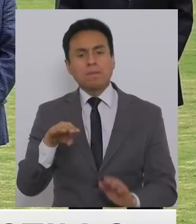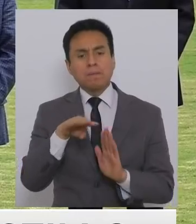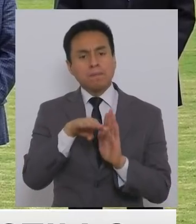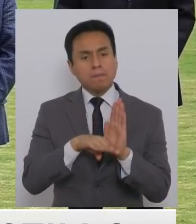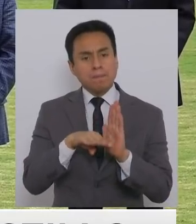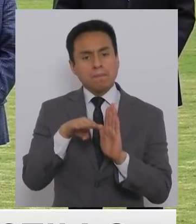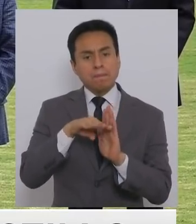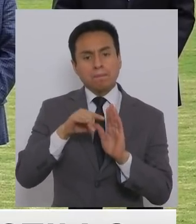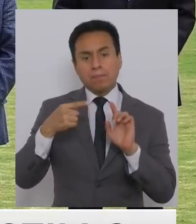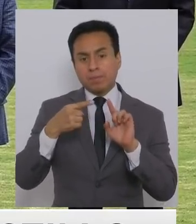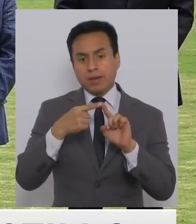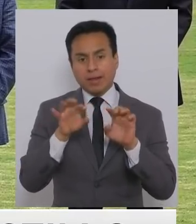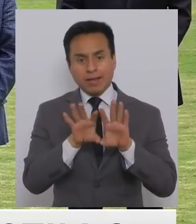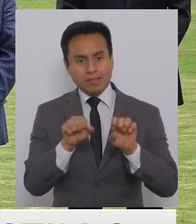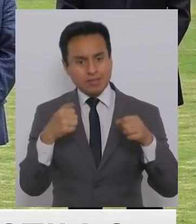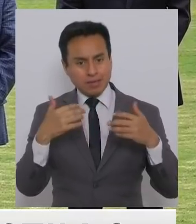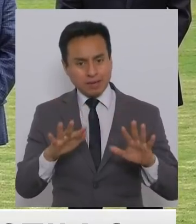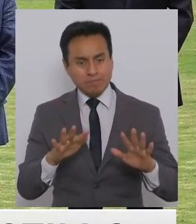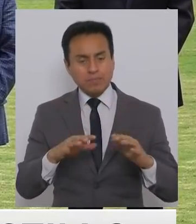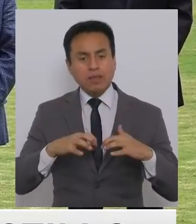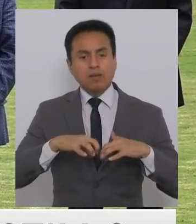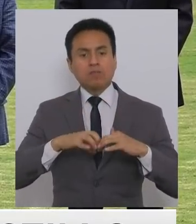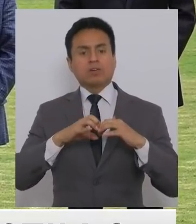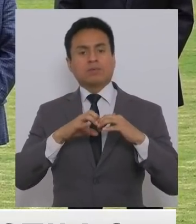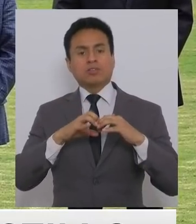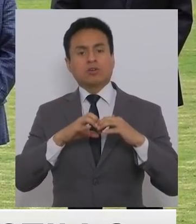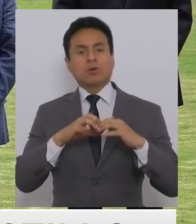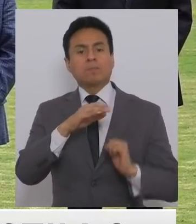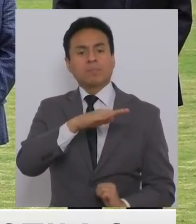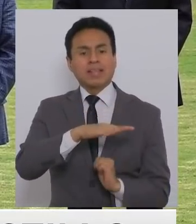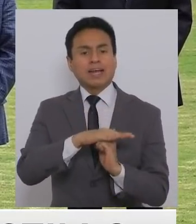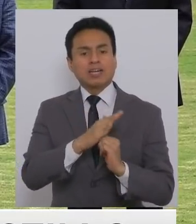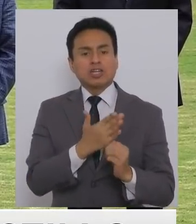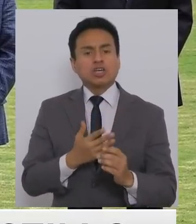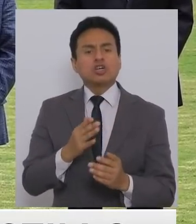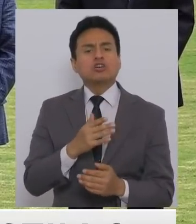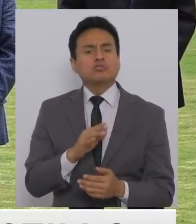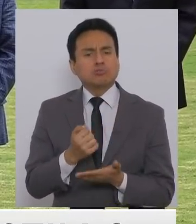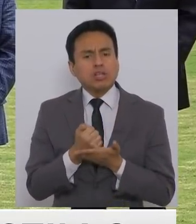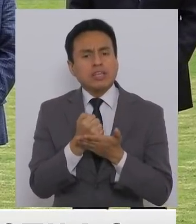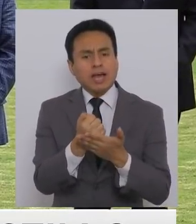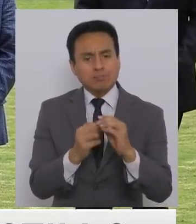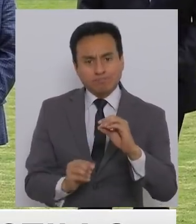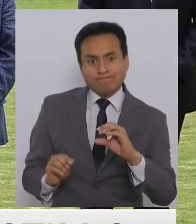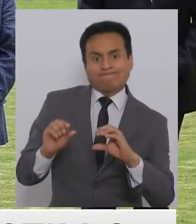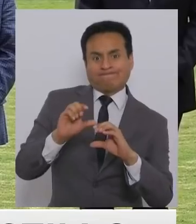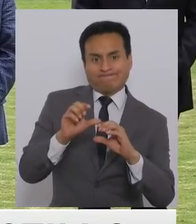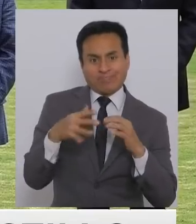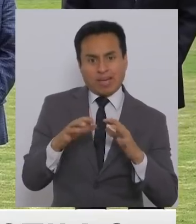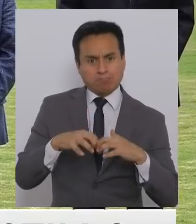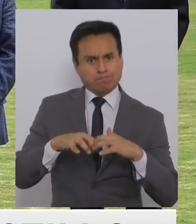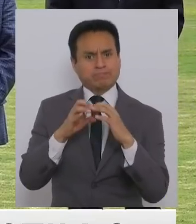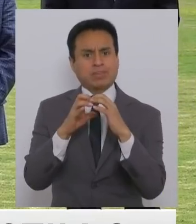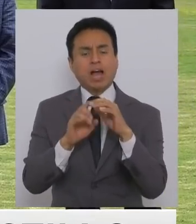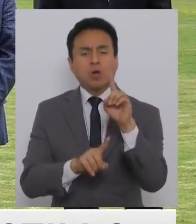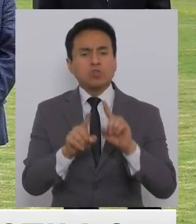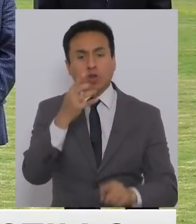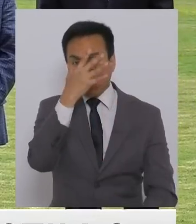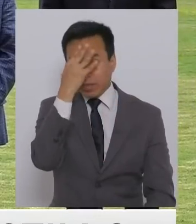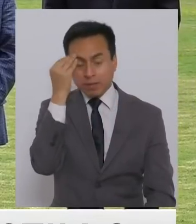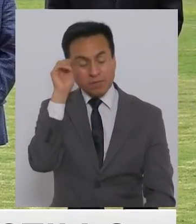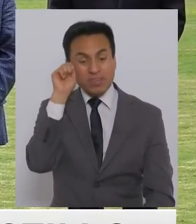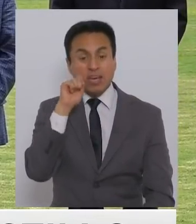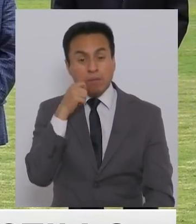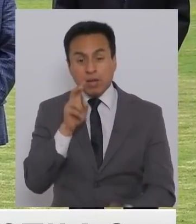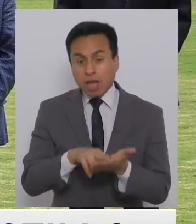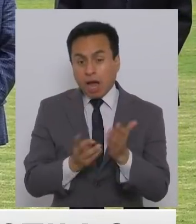cumplimos con el fortalecimiento del pilar solidario, que algunos se olvidan, pero permitió aumentar en